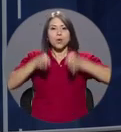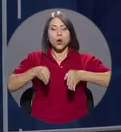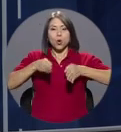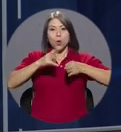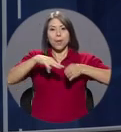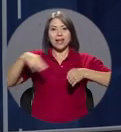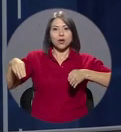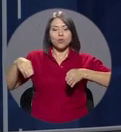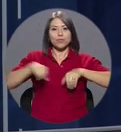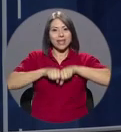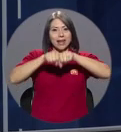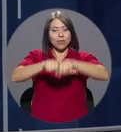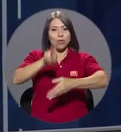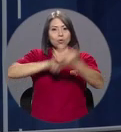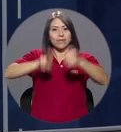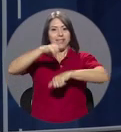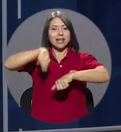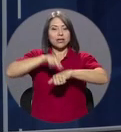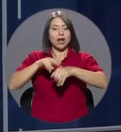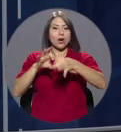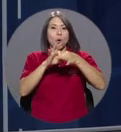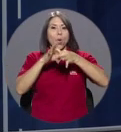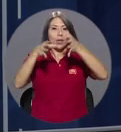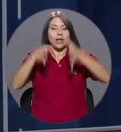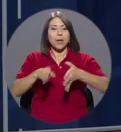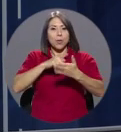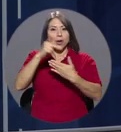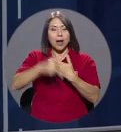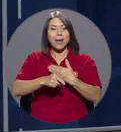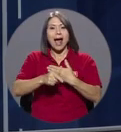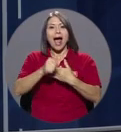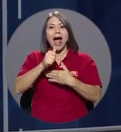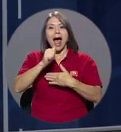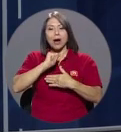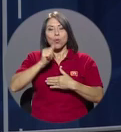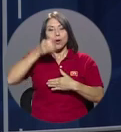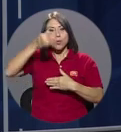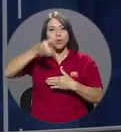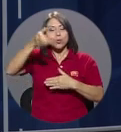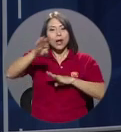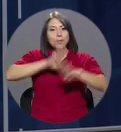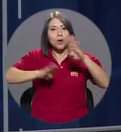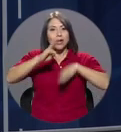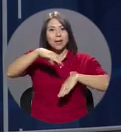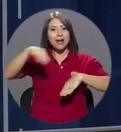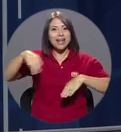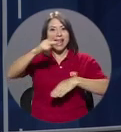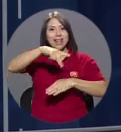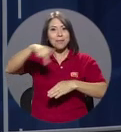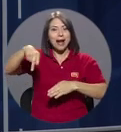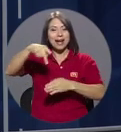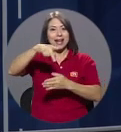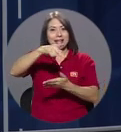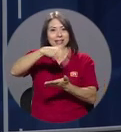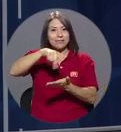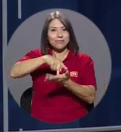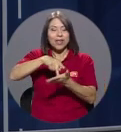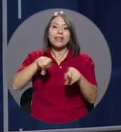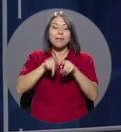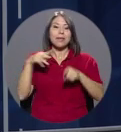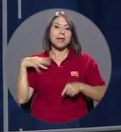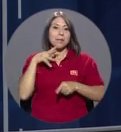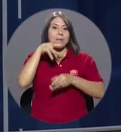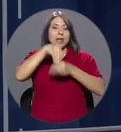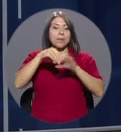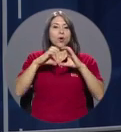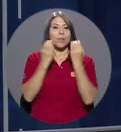biólogo marino graduado de la Universidad Nacional, quien coordina el programa de acuicultura y biotecnología marina del Parque Marino del Pacífico, también miembro del